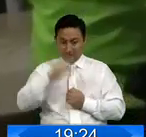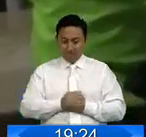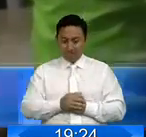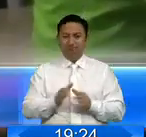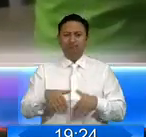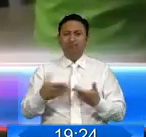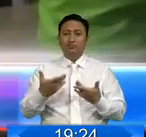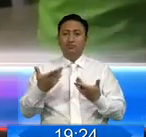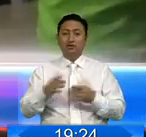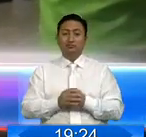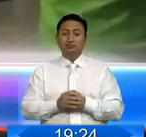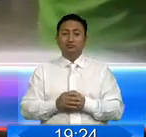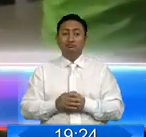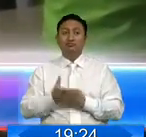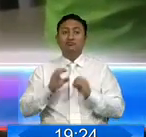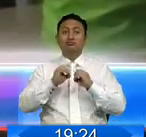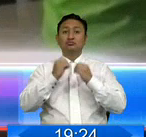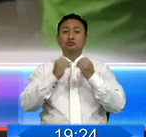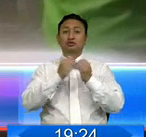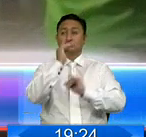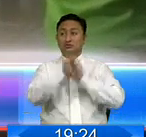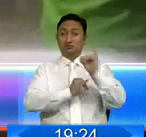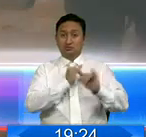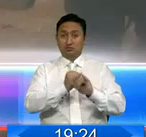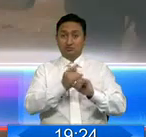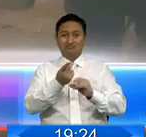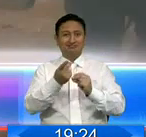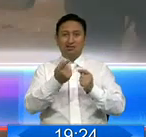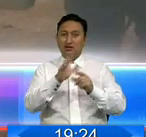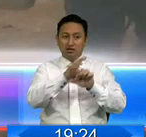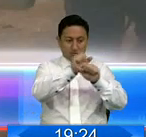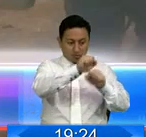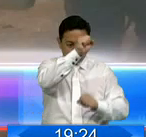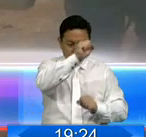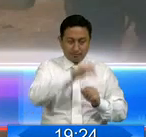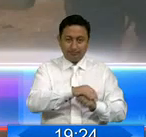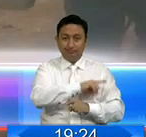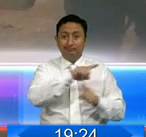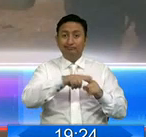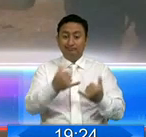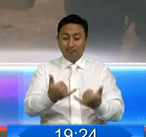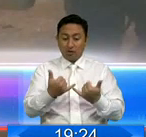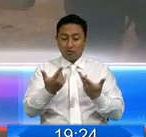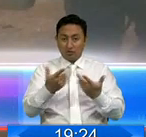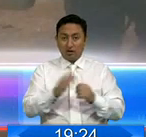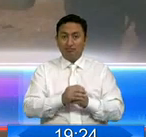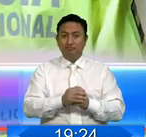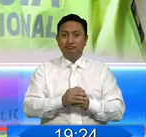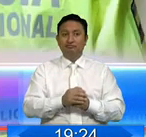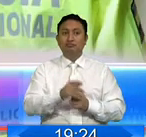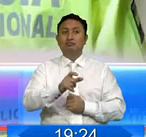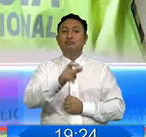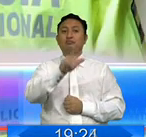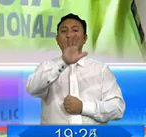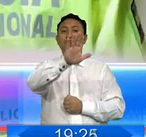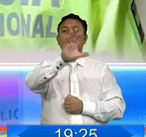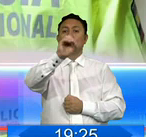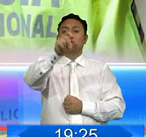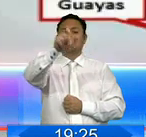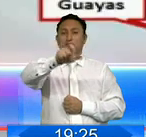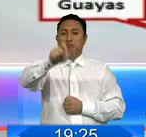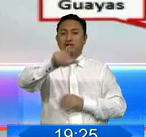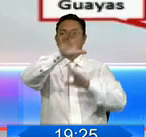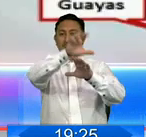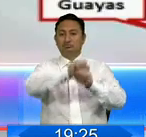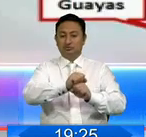busca desbaratar redes que operan a nivel internacional. Hasta el momento los operativos han permitido capturar a 50 personas